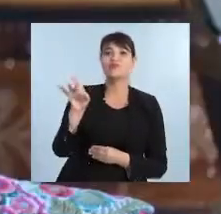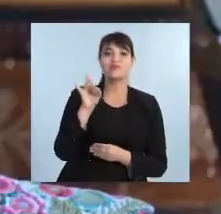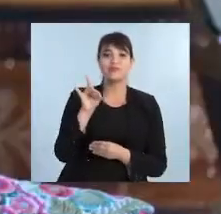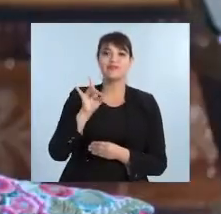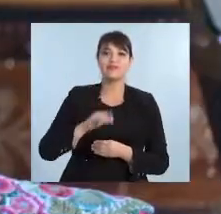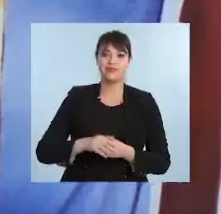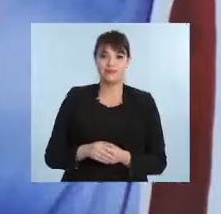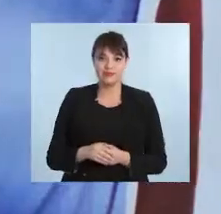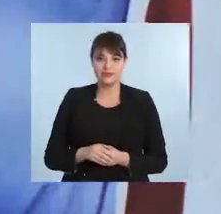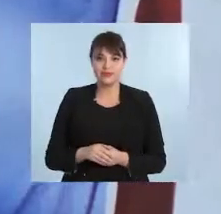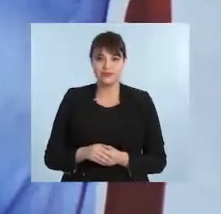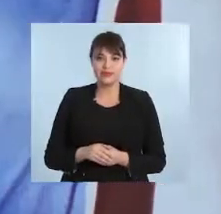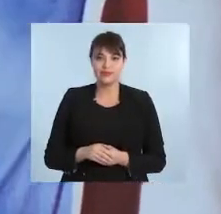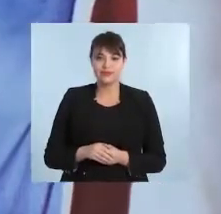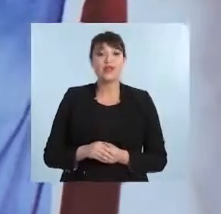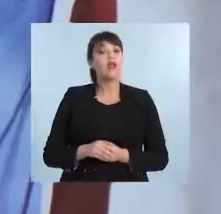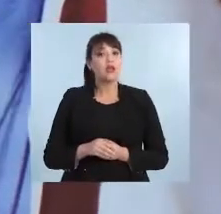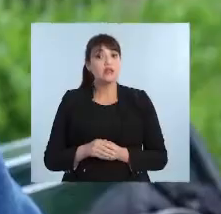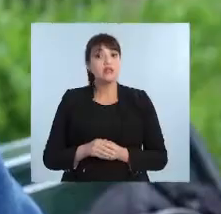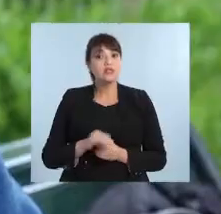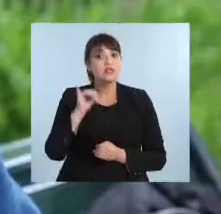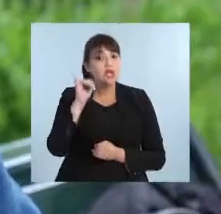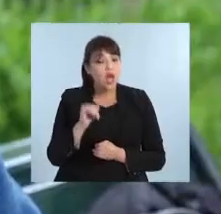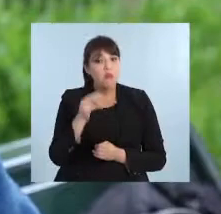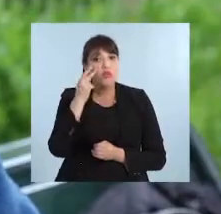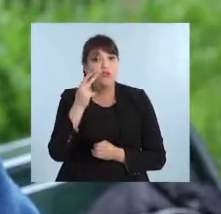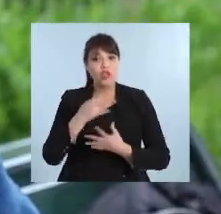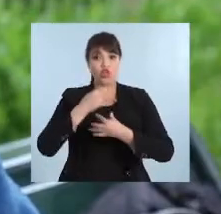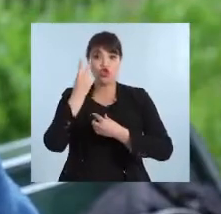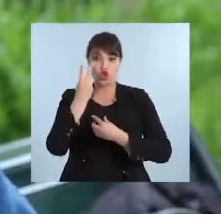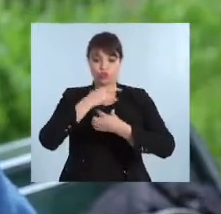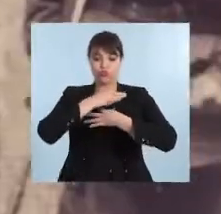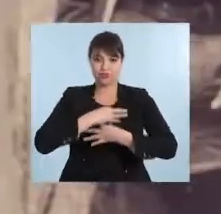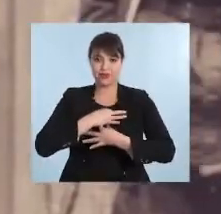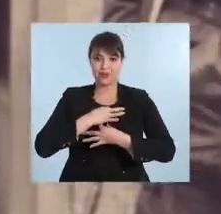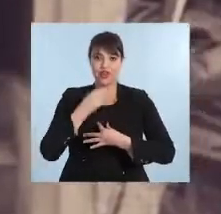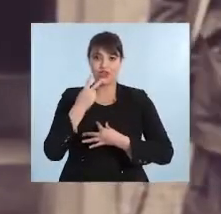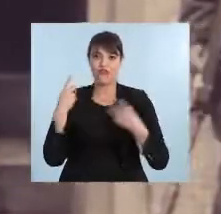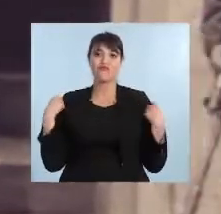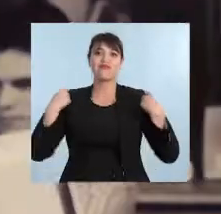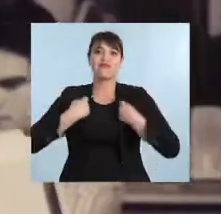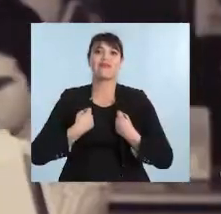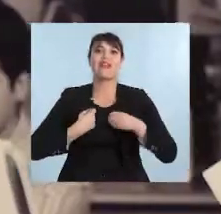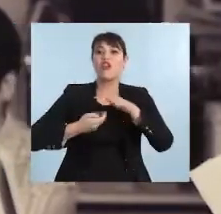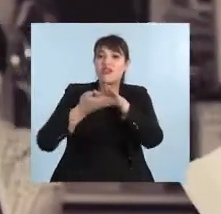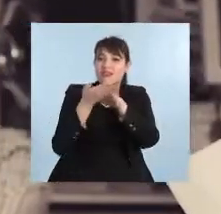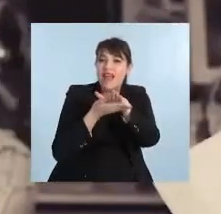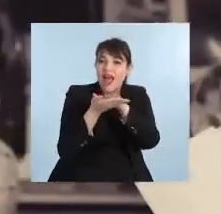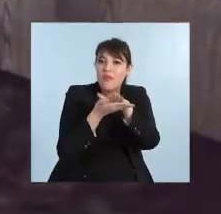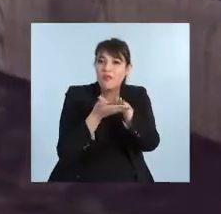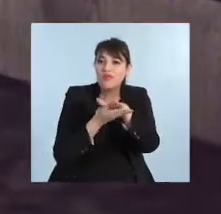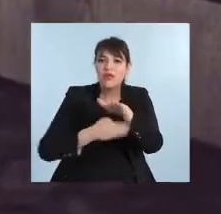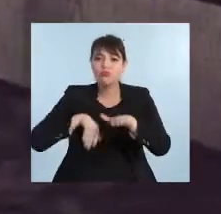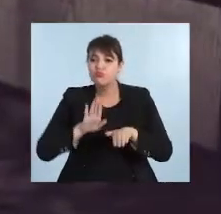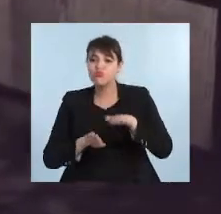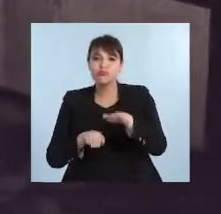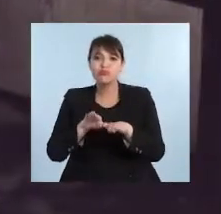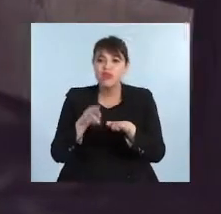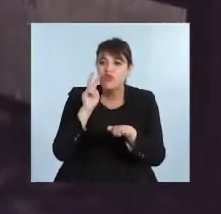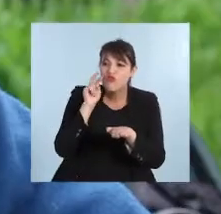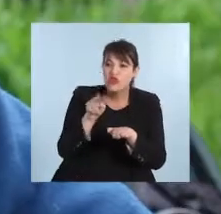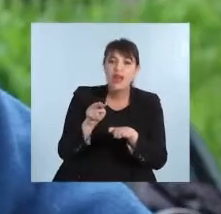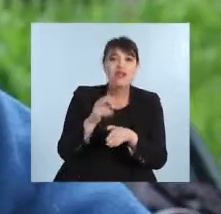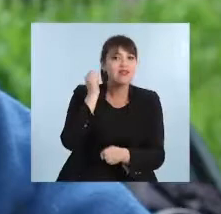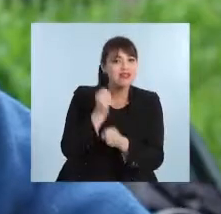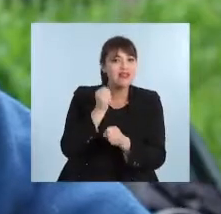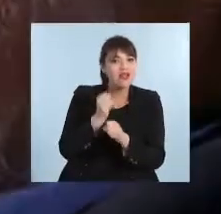ah, es él. Me acuerdo que siempre yo le contaba dos chaquetas, dos corbatas y zapatos con tapillas. O sea, era un tipo